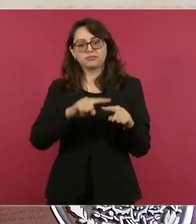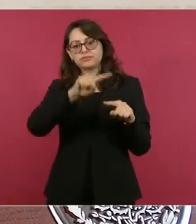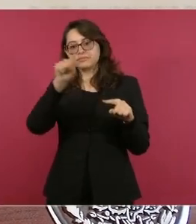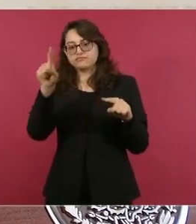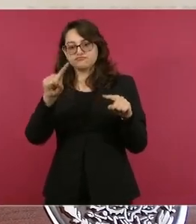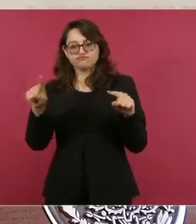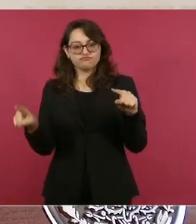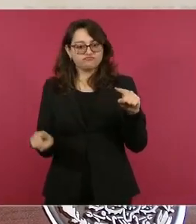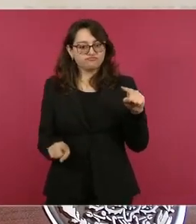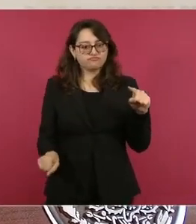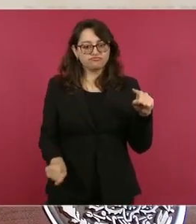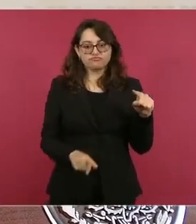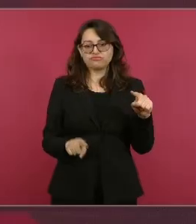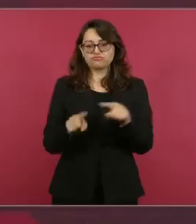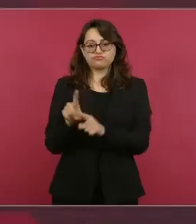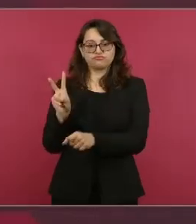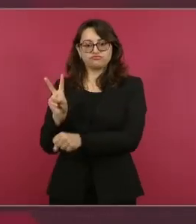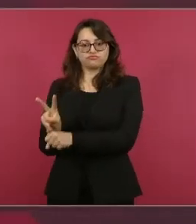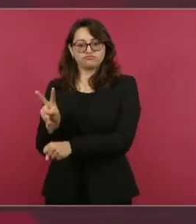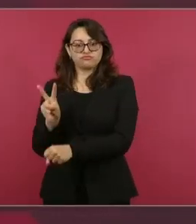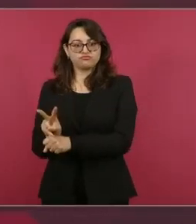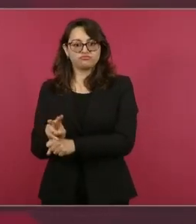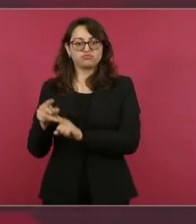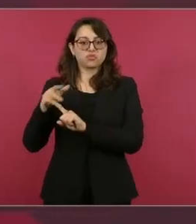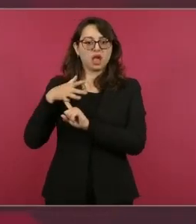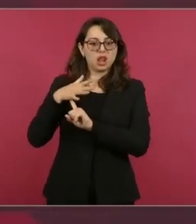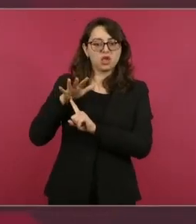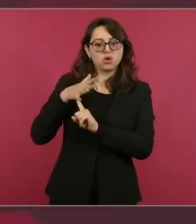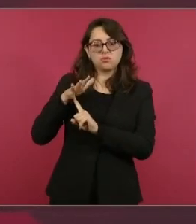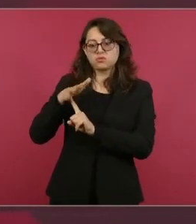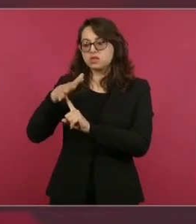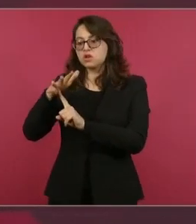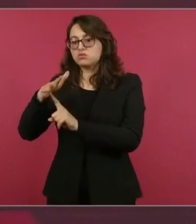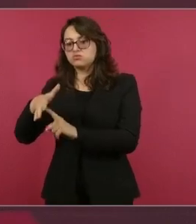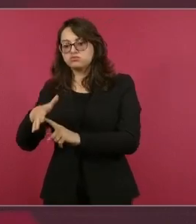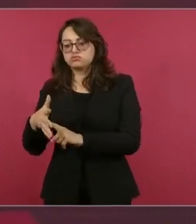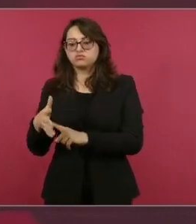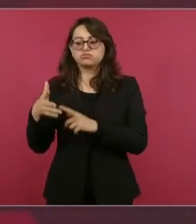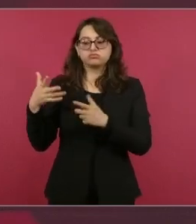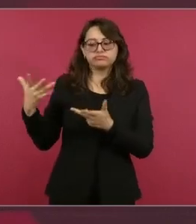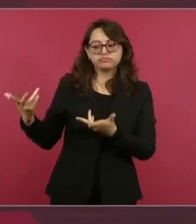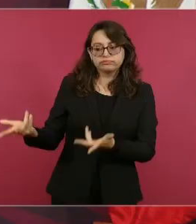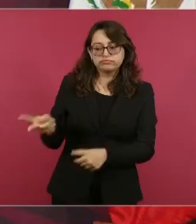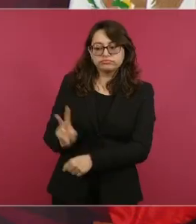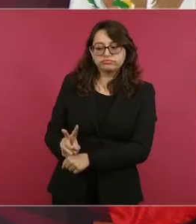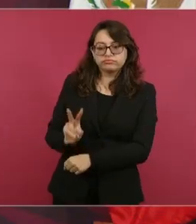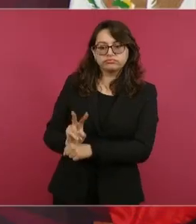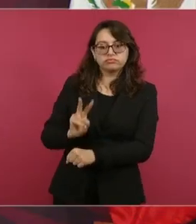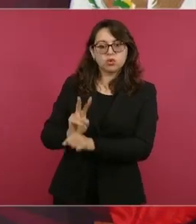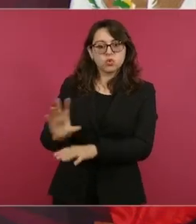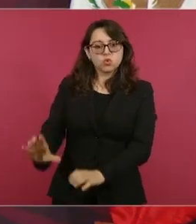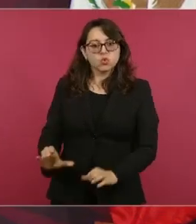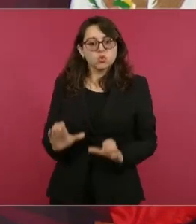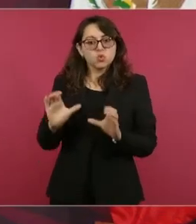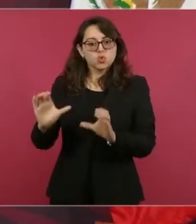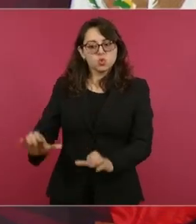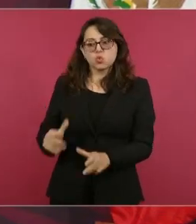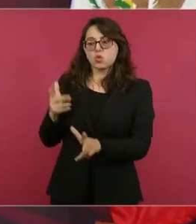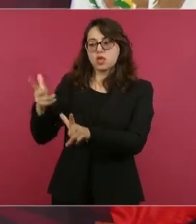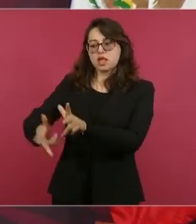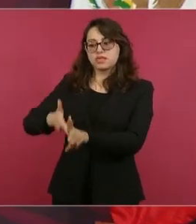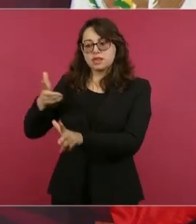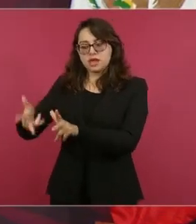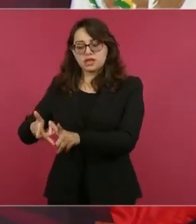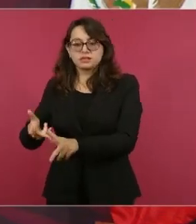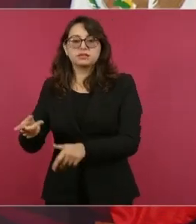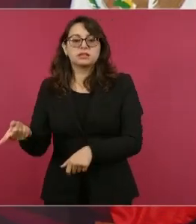del Tren Maya, y helicópteros y bases. Lo mismo en el Istmo,